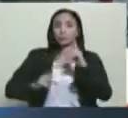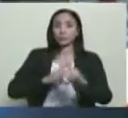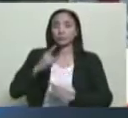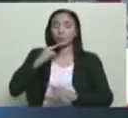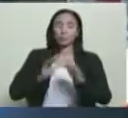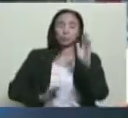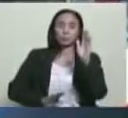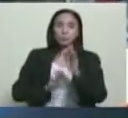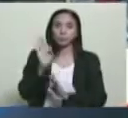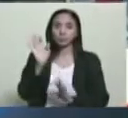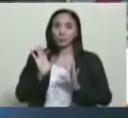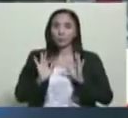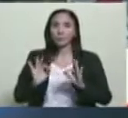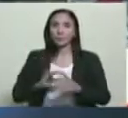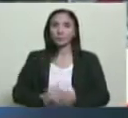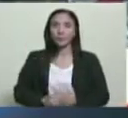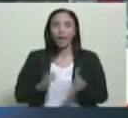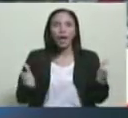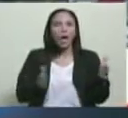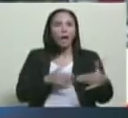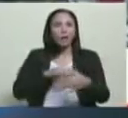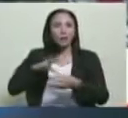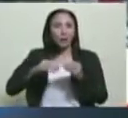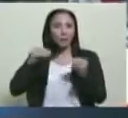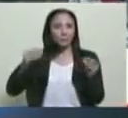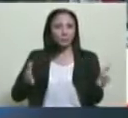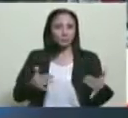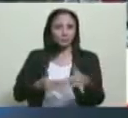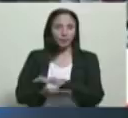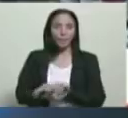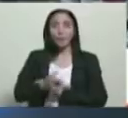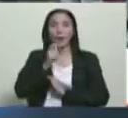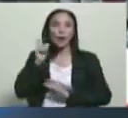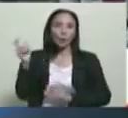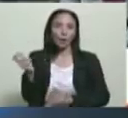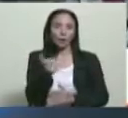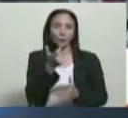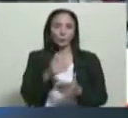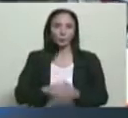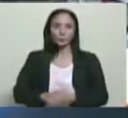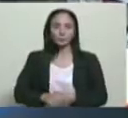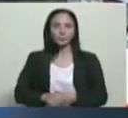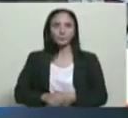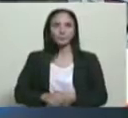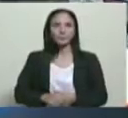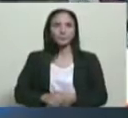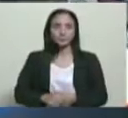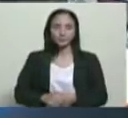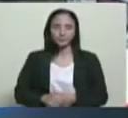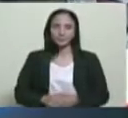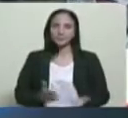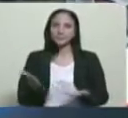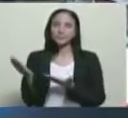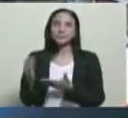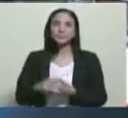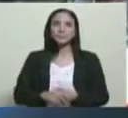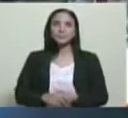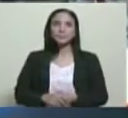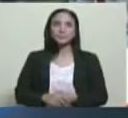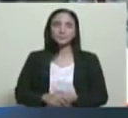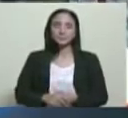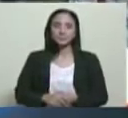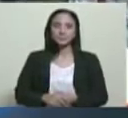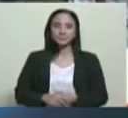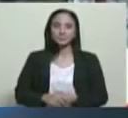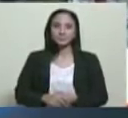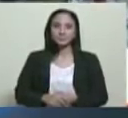de los CLAT para el pueblo del llano venezolano y el pueblo venezolano. José Vázquez tiene buenas